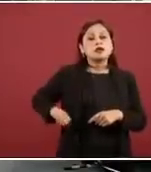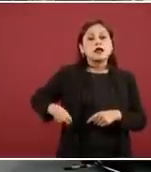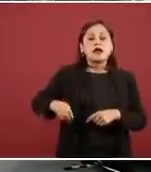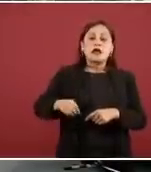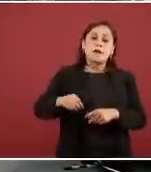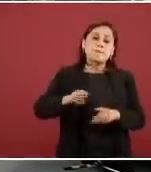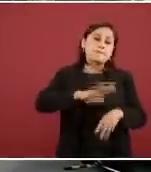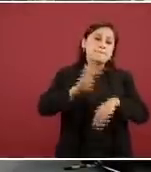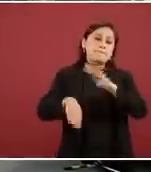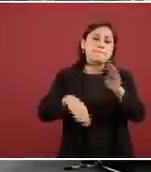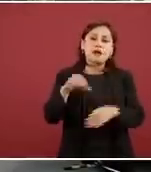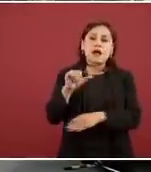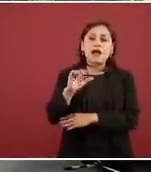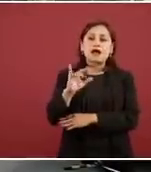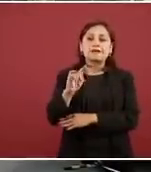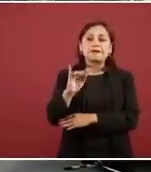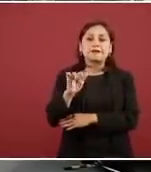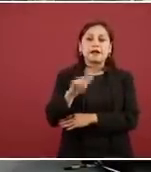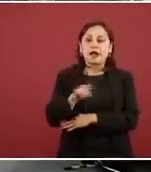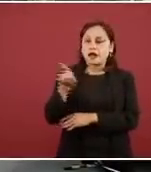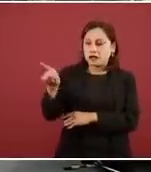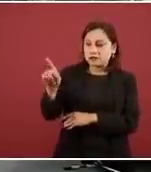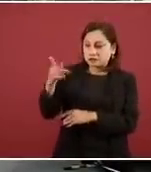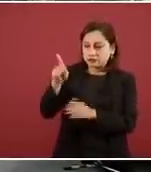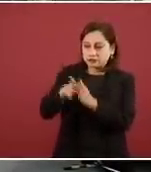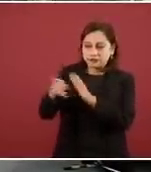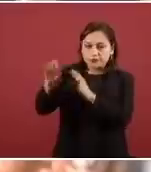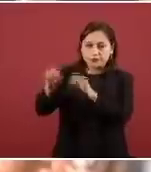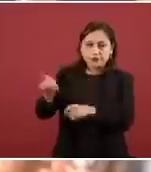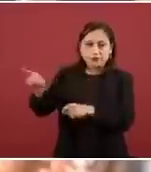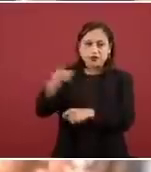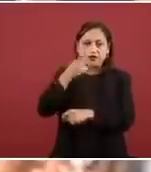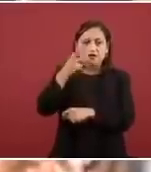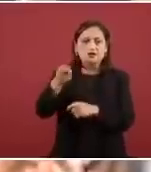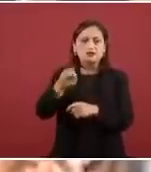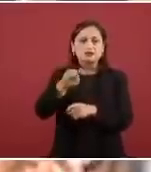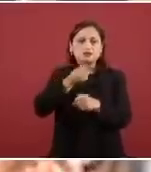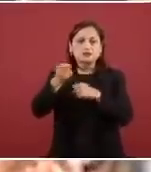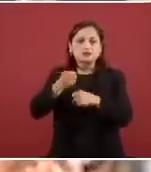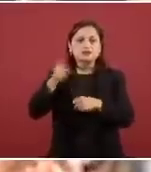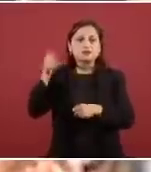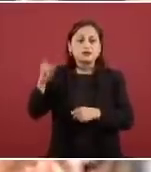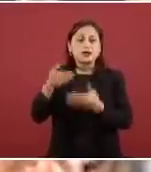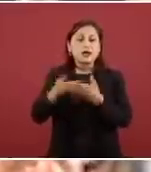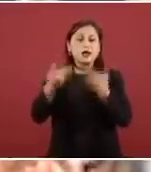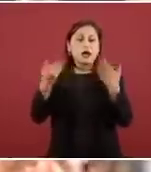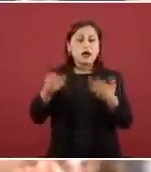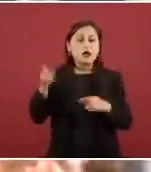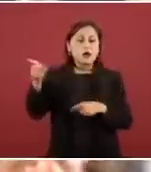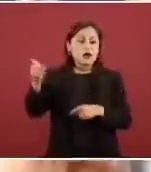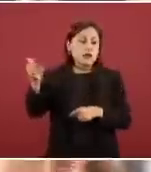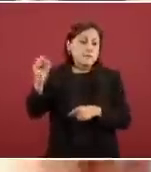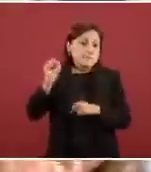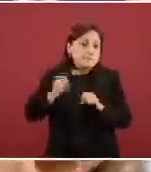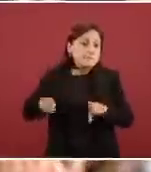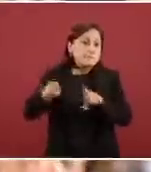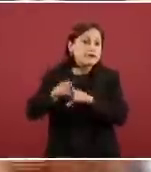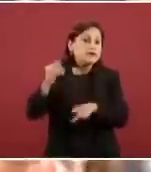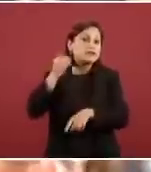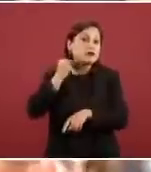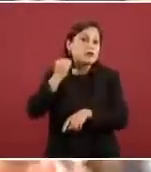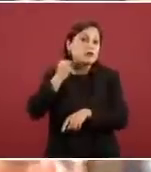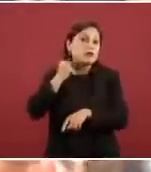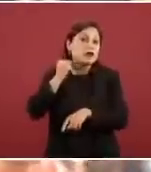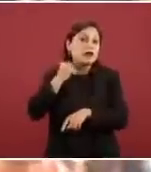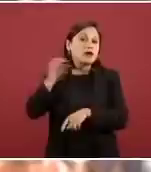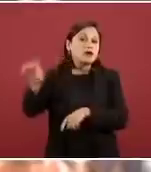Sí. Y el abogado es su actual delegado en Morelos, el abogado que llevó la